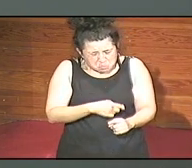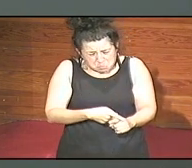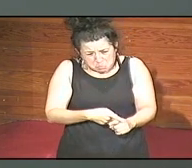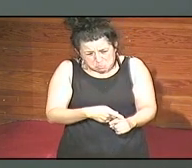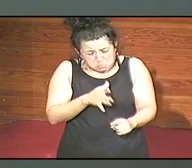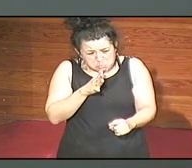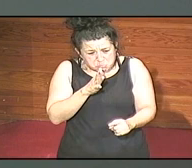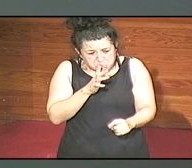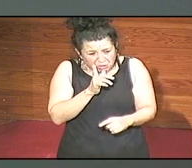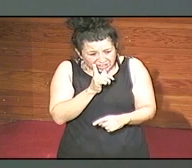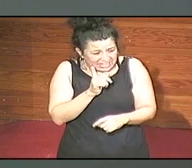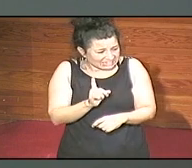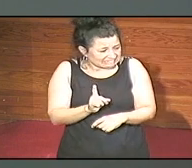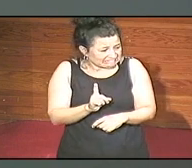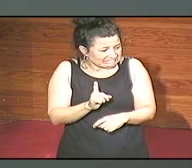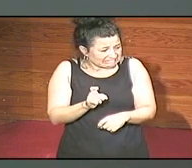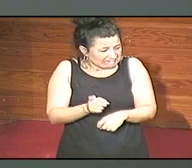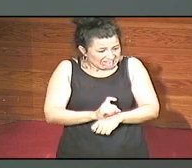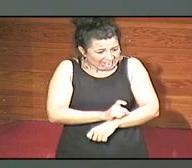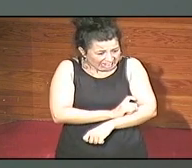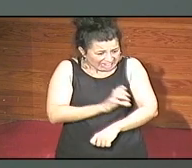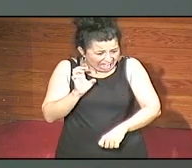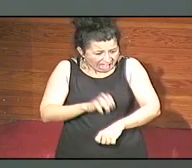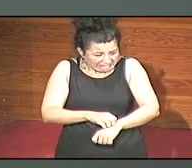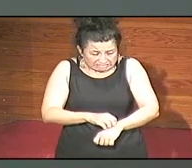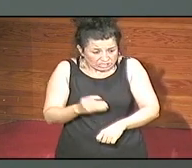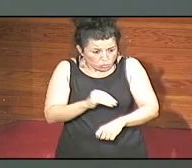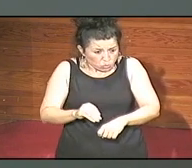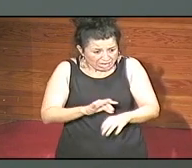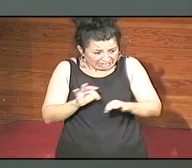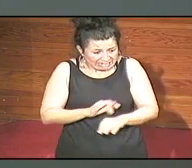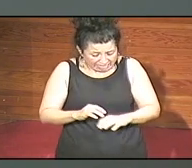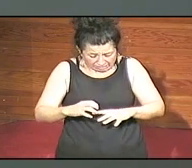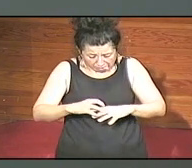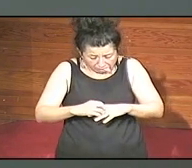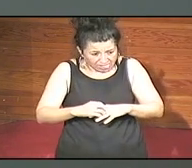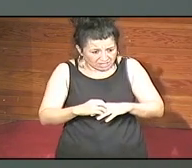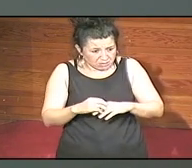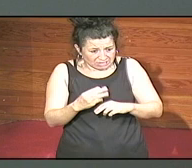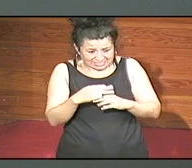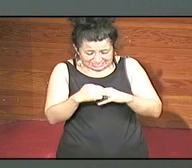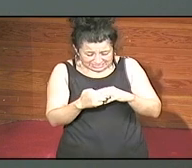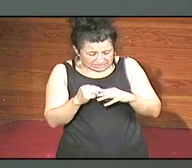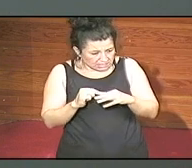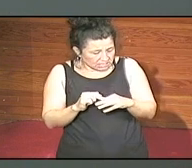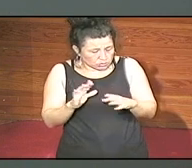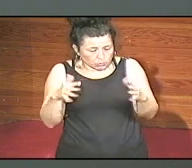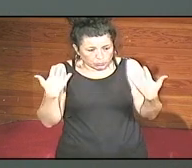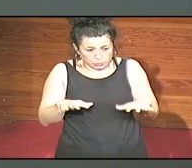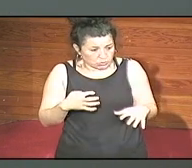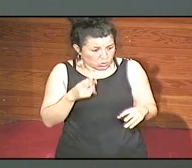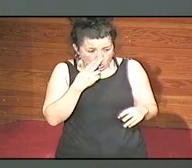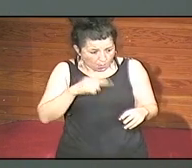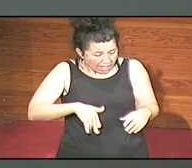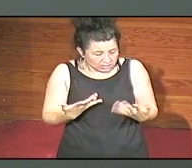rata y nadie le curaba y prácticamente estaba vamos con tres dedos que ya no servían para una situación muy muy bestia